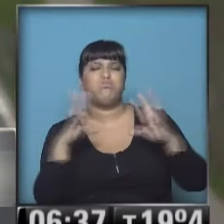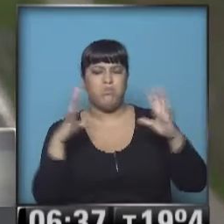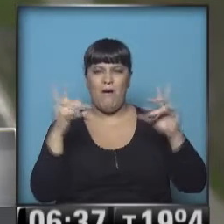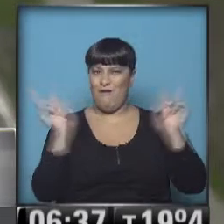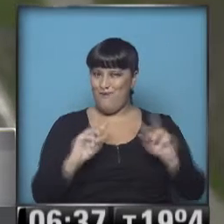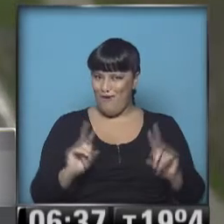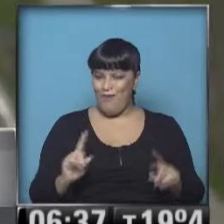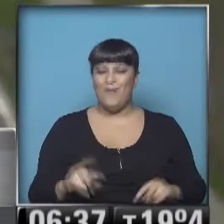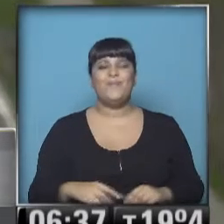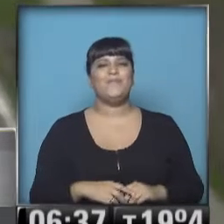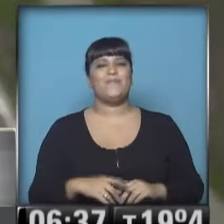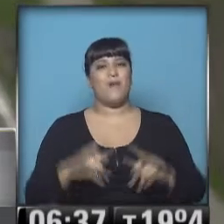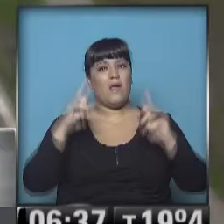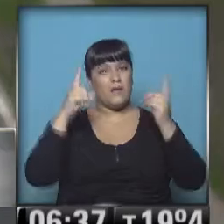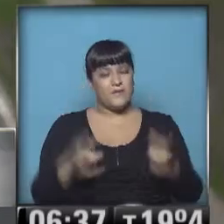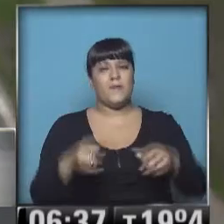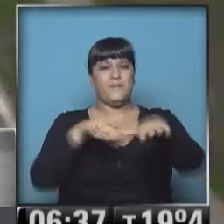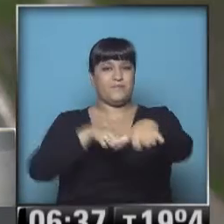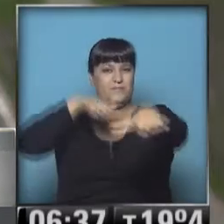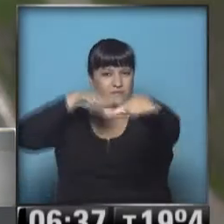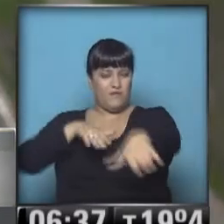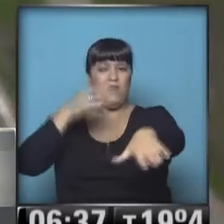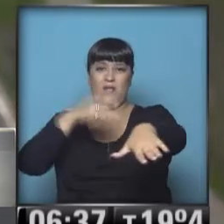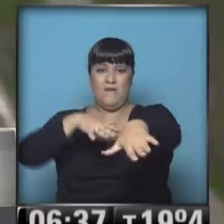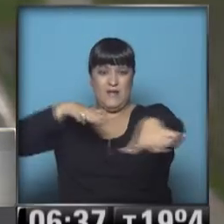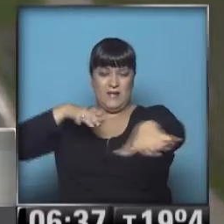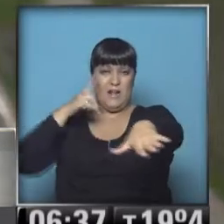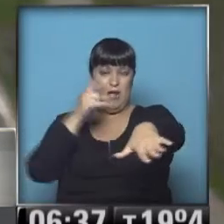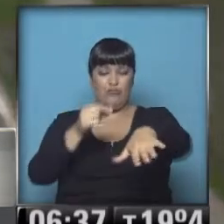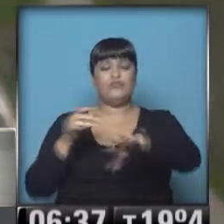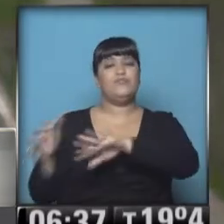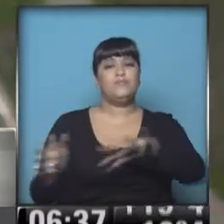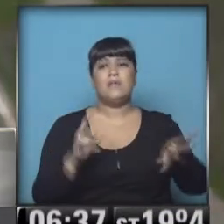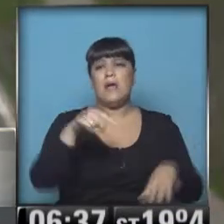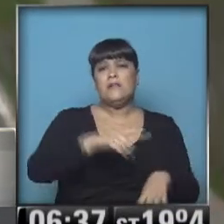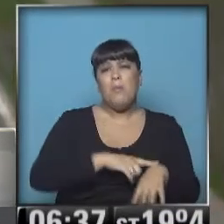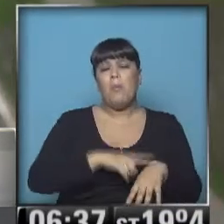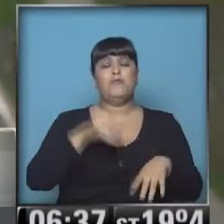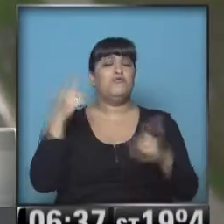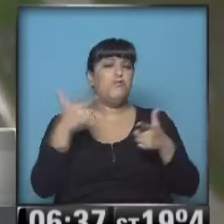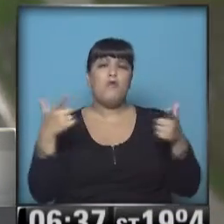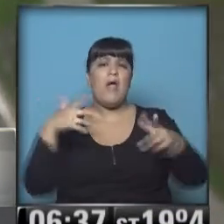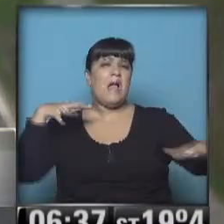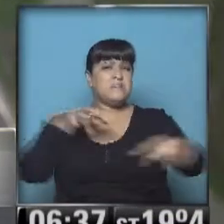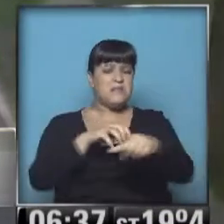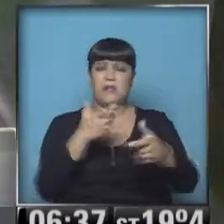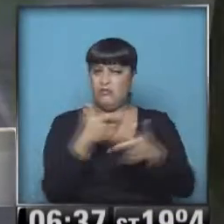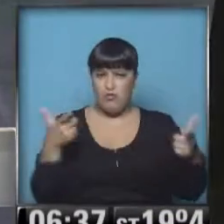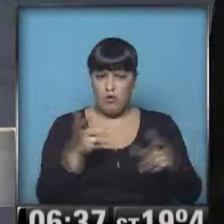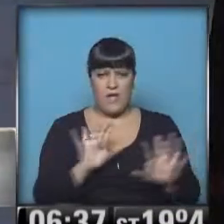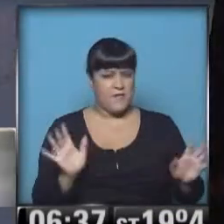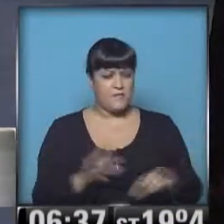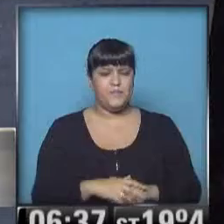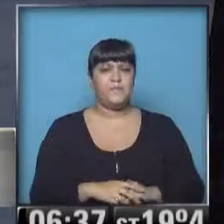desempañarlo. Y por supuesto, aumenten la distancia entre vehículos. En este momento no tenemos que comentar ningún incidente vial de